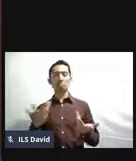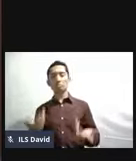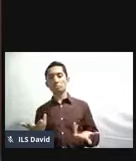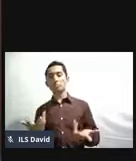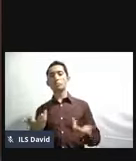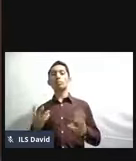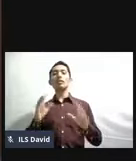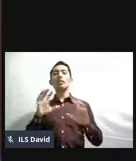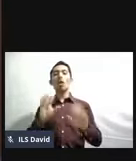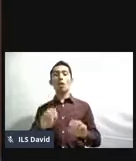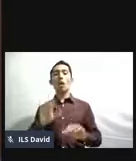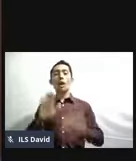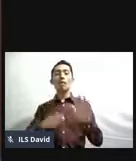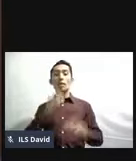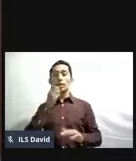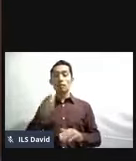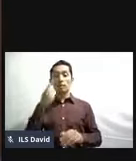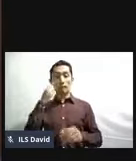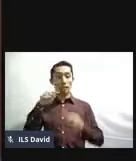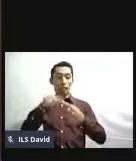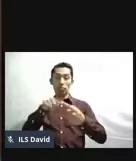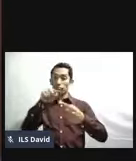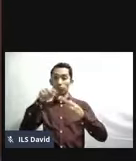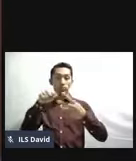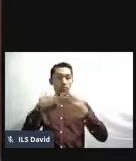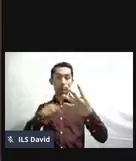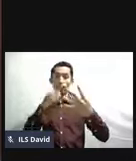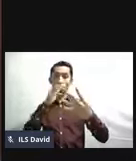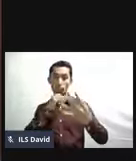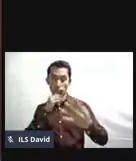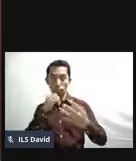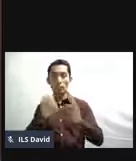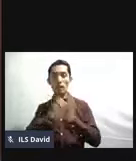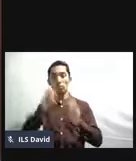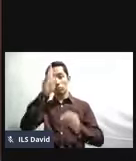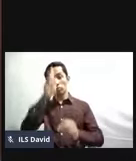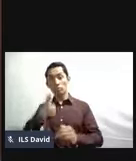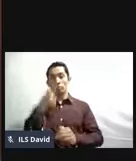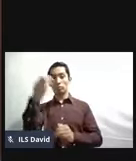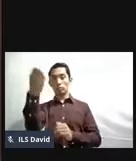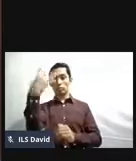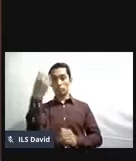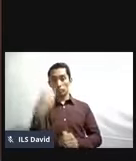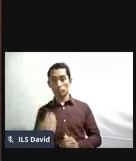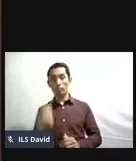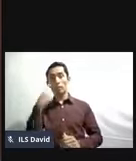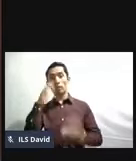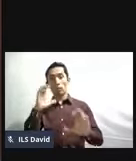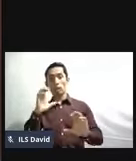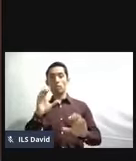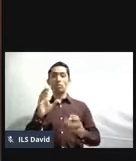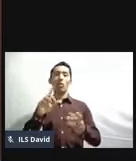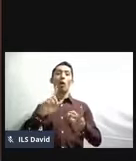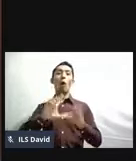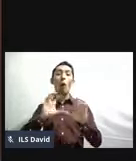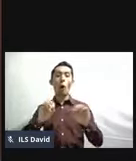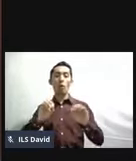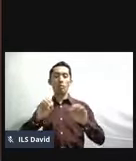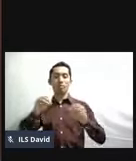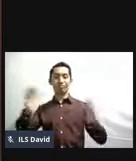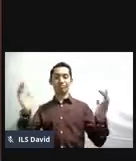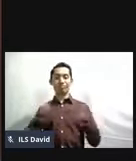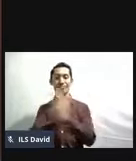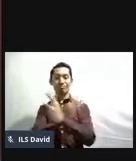ponen limitantes allá afuera? El semáforo, el cruce peatonal, los